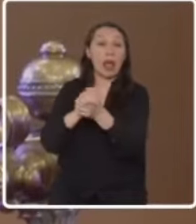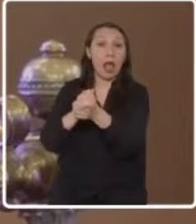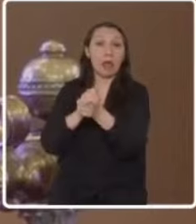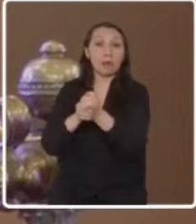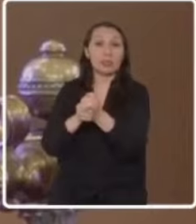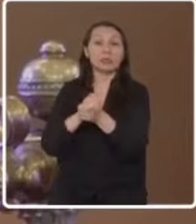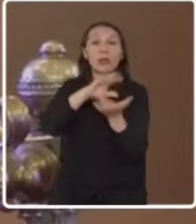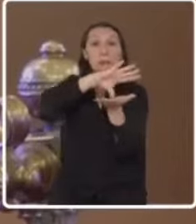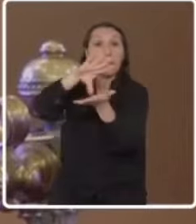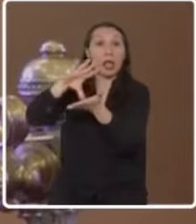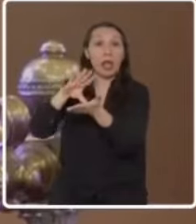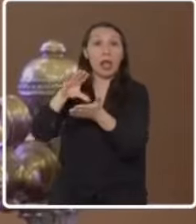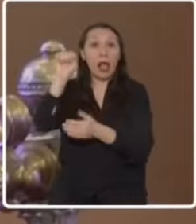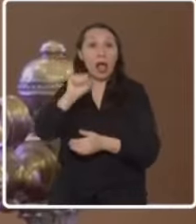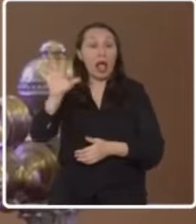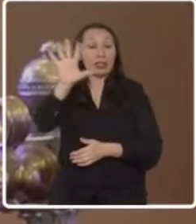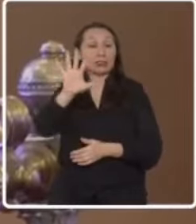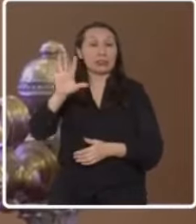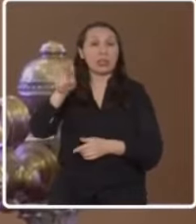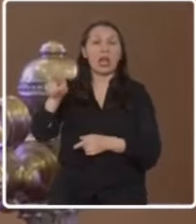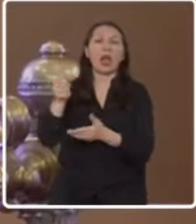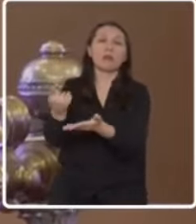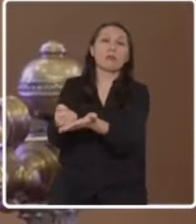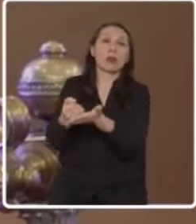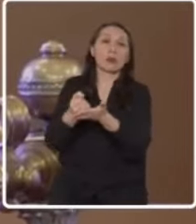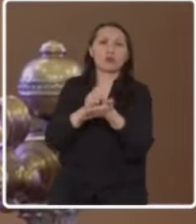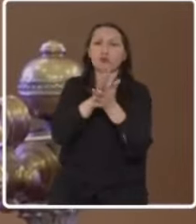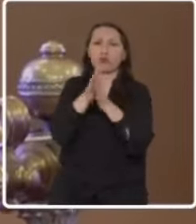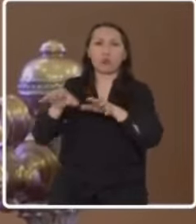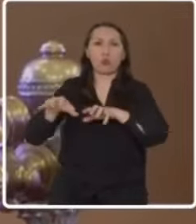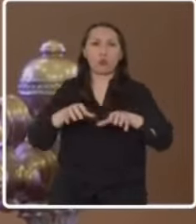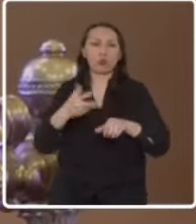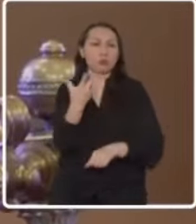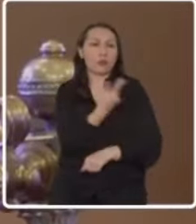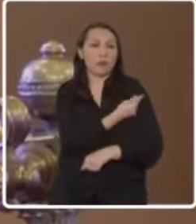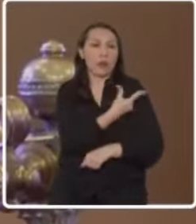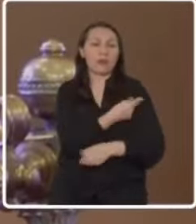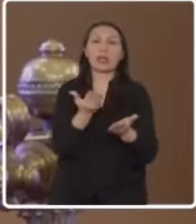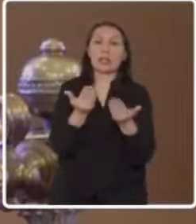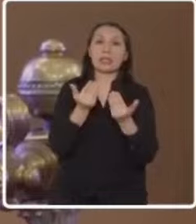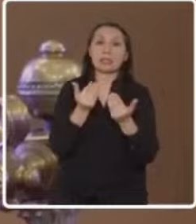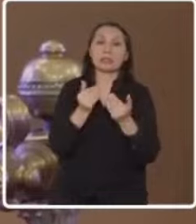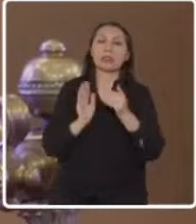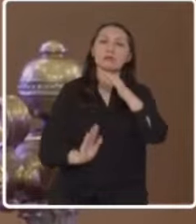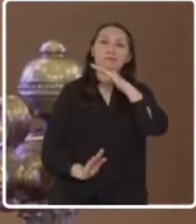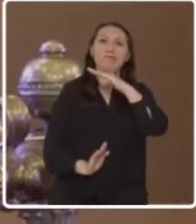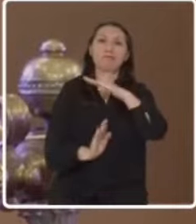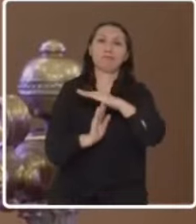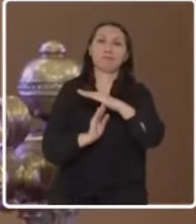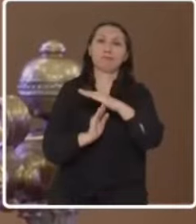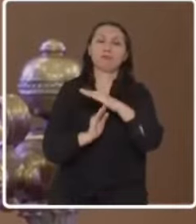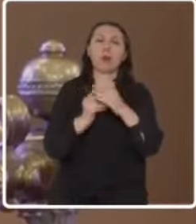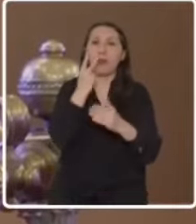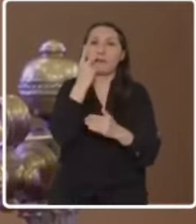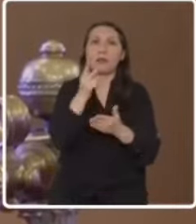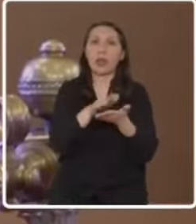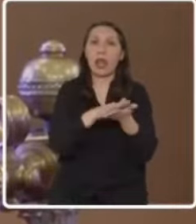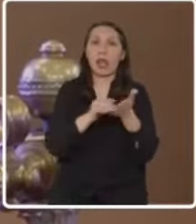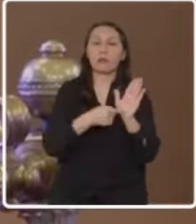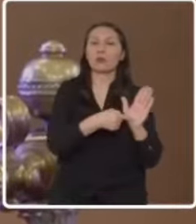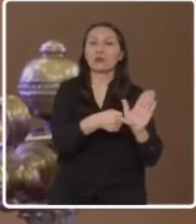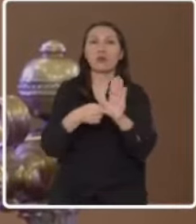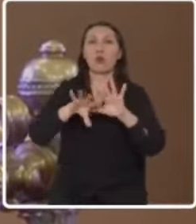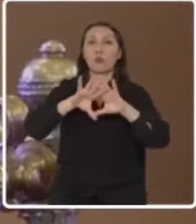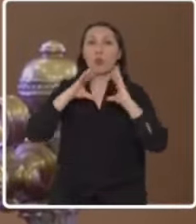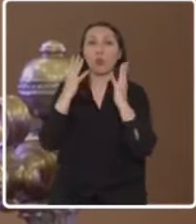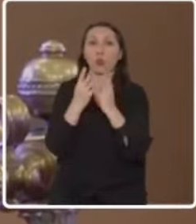que teníamos con los países asiáticos, pudimos contar con todos los elementos y vacunas necesarias para detener y dar un ejemplo en el